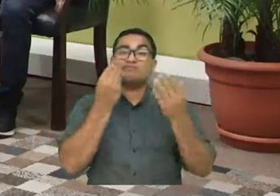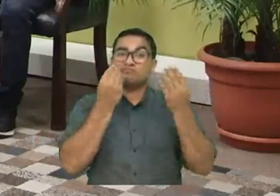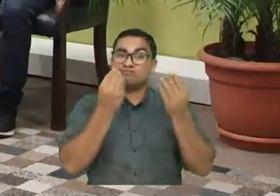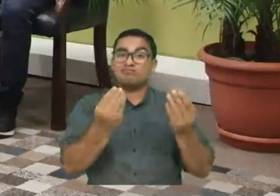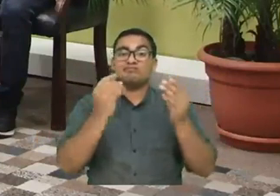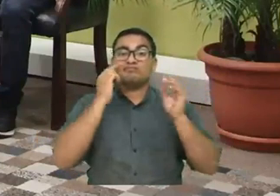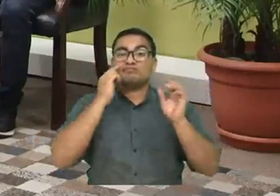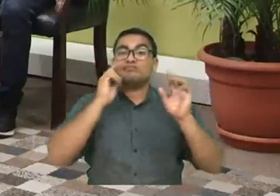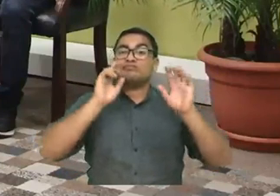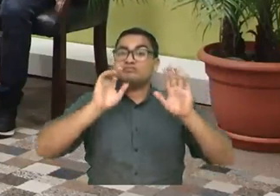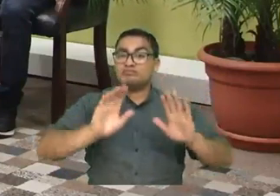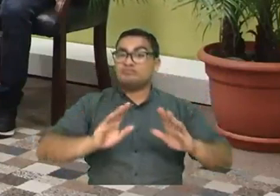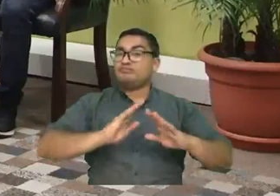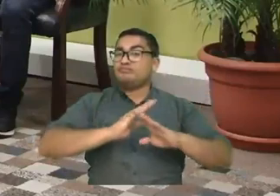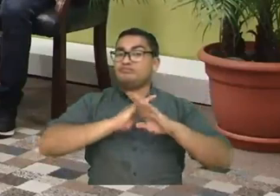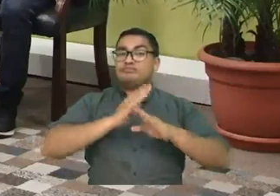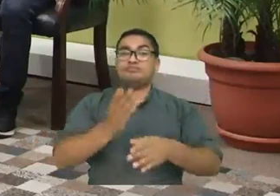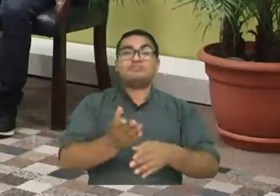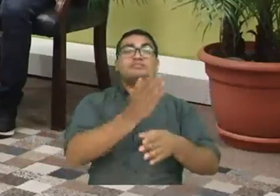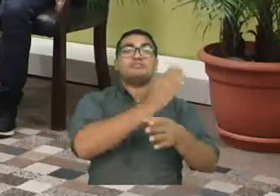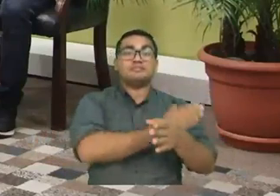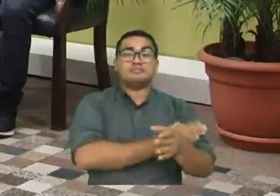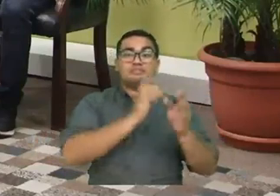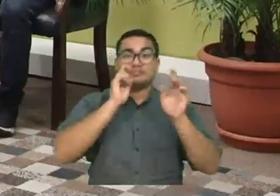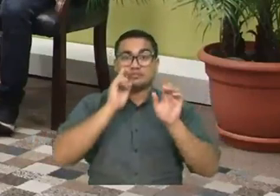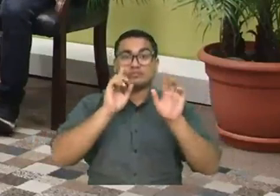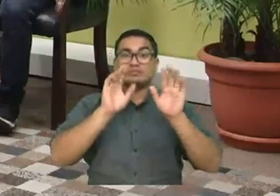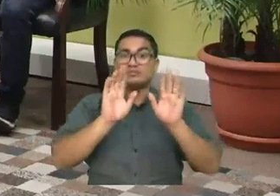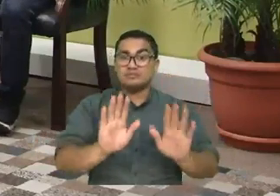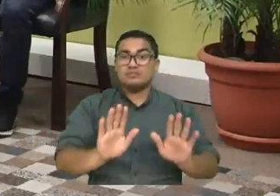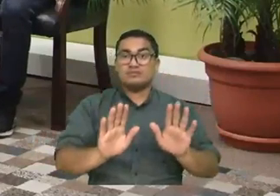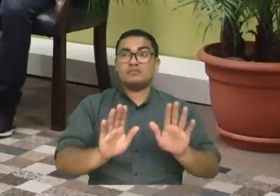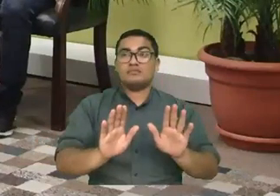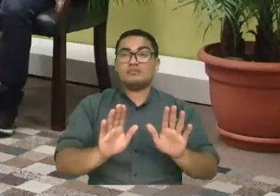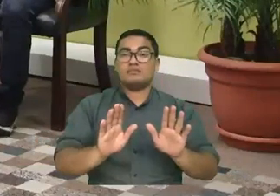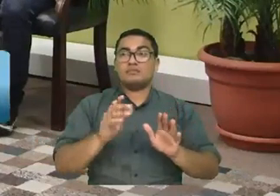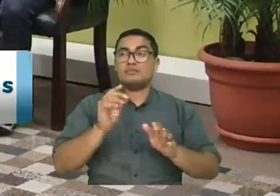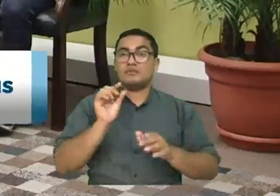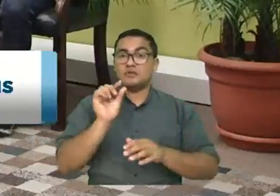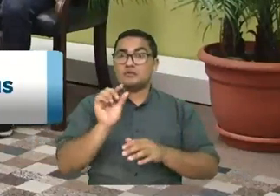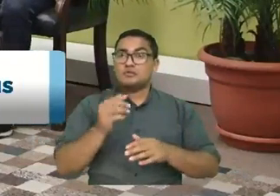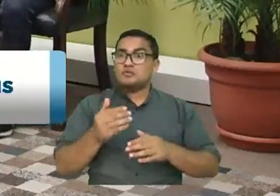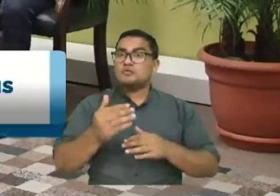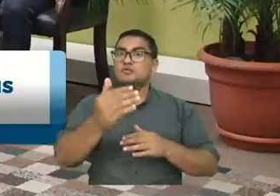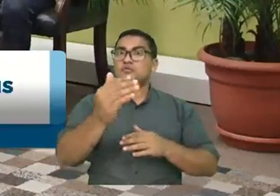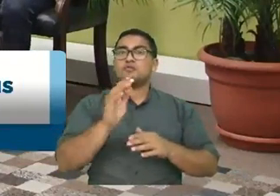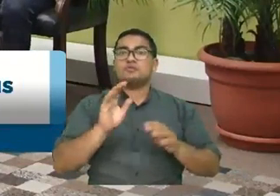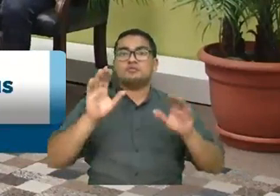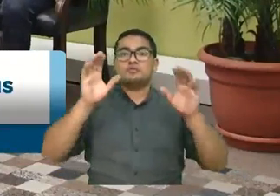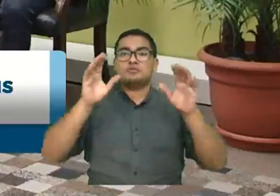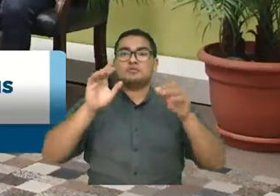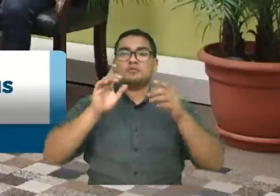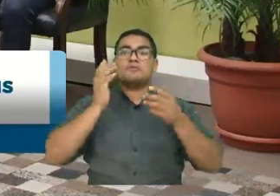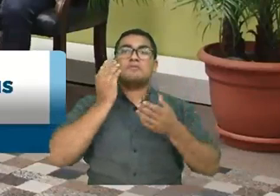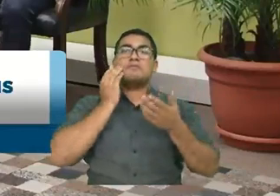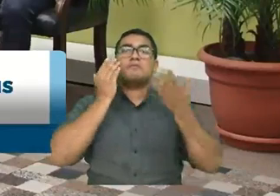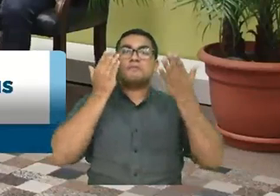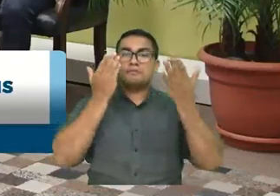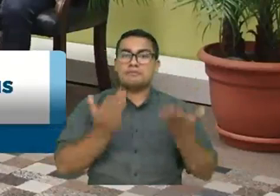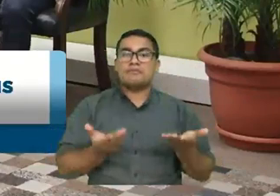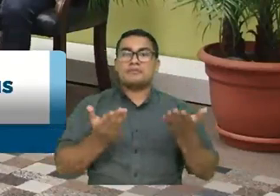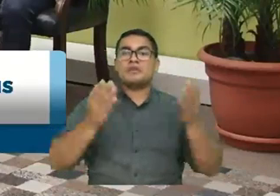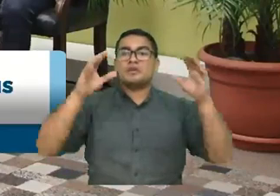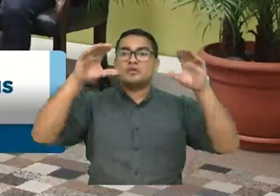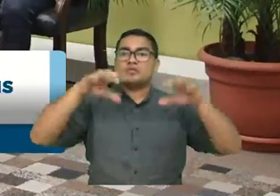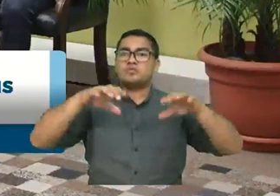prestos a la prevención. Correcto, lo importante es prevenir antes, como le dije, estamos a un mes casi. Generalmente las lluvias, las